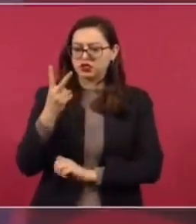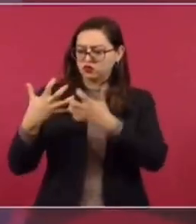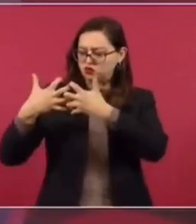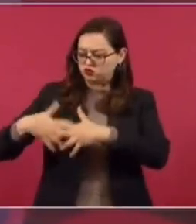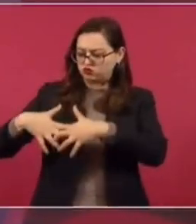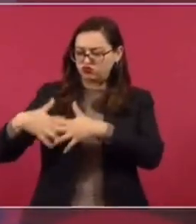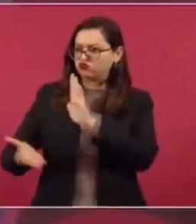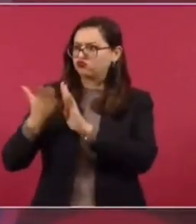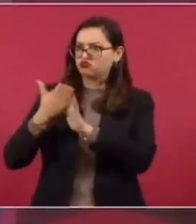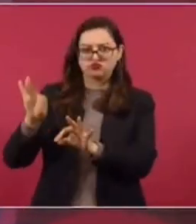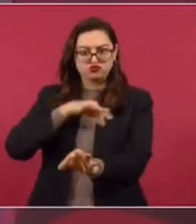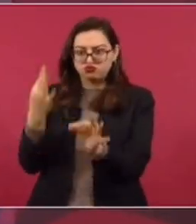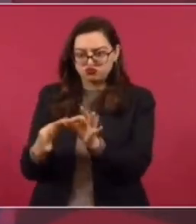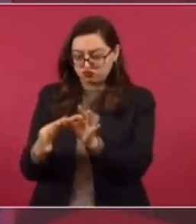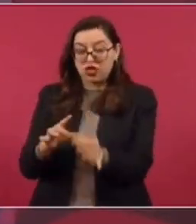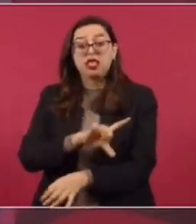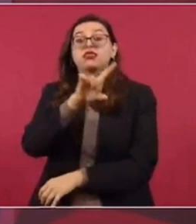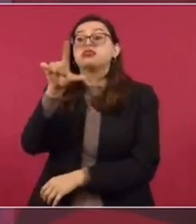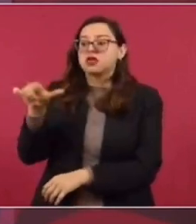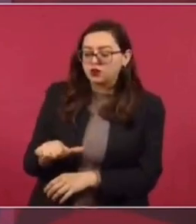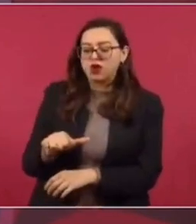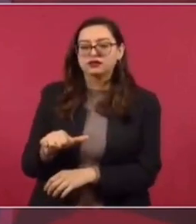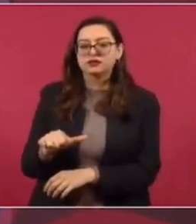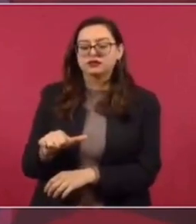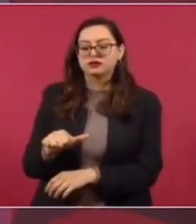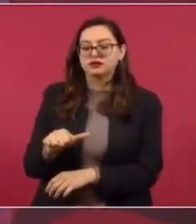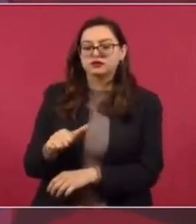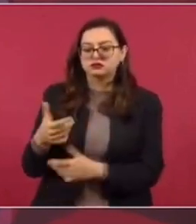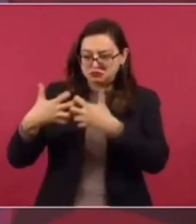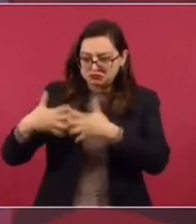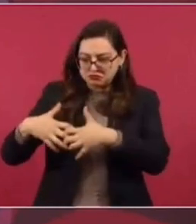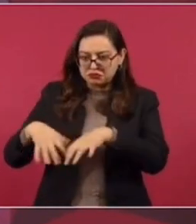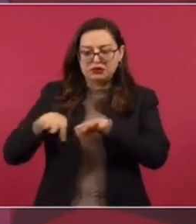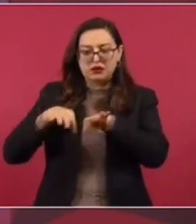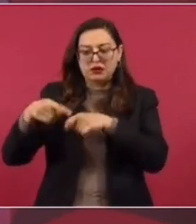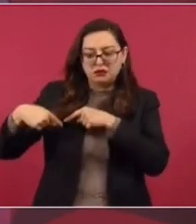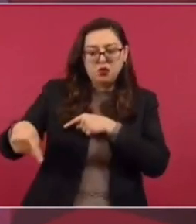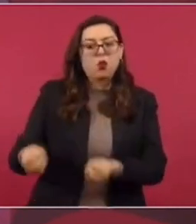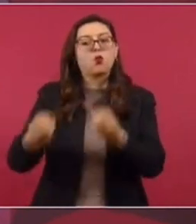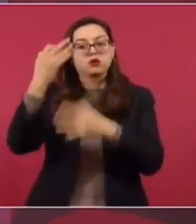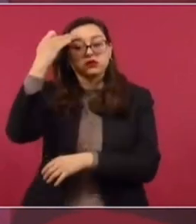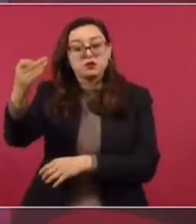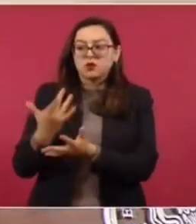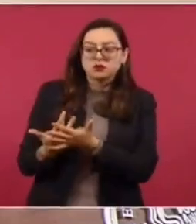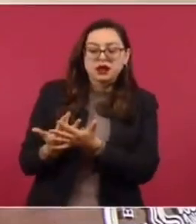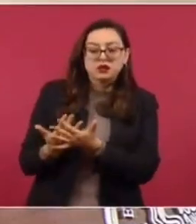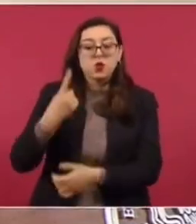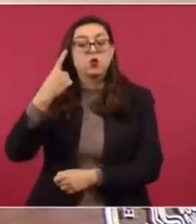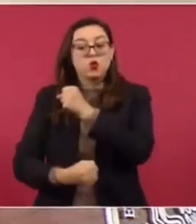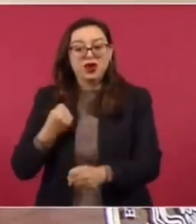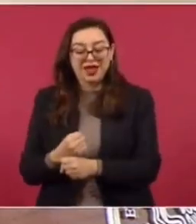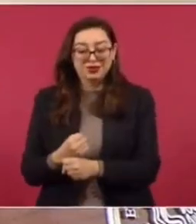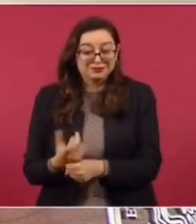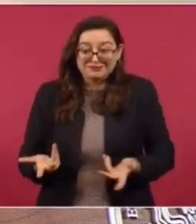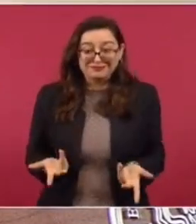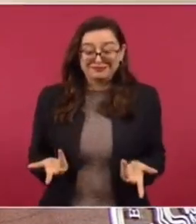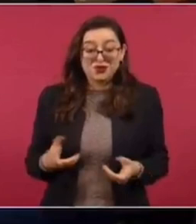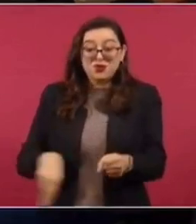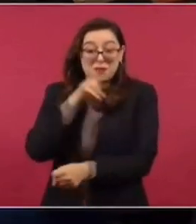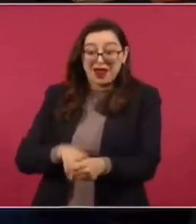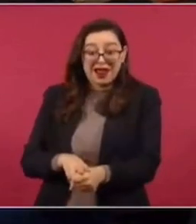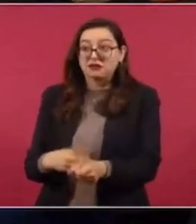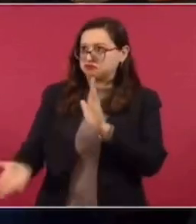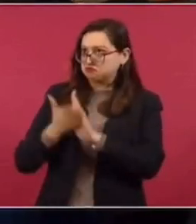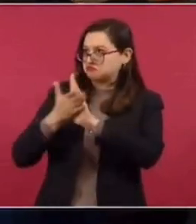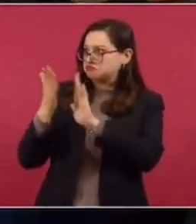un año, a partir de que se inauguró, en que procesara. Apúntele bien. Igual, son